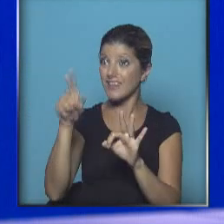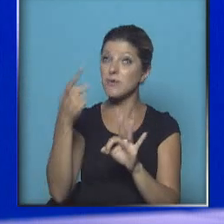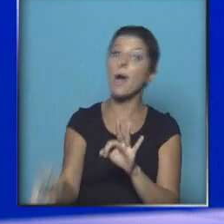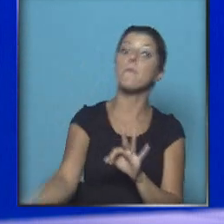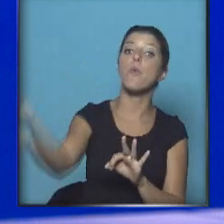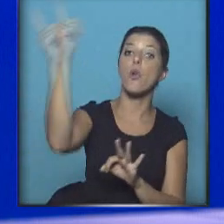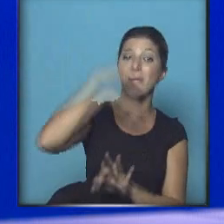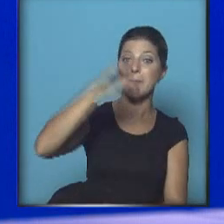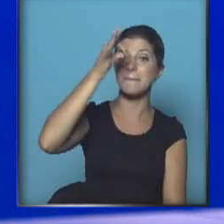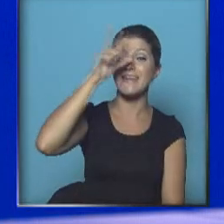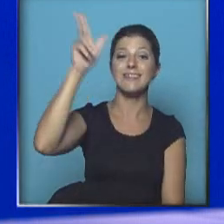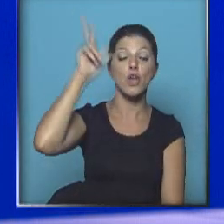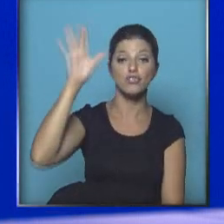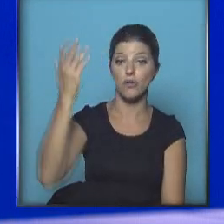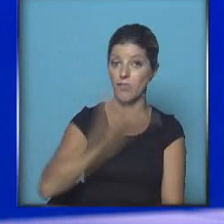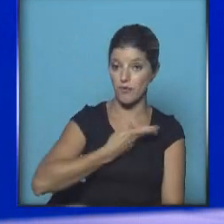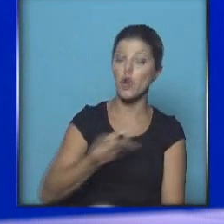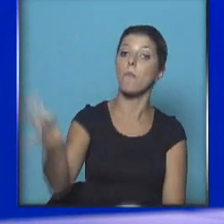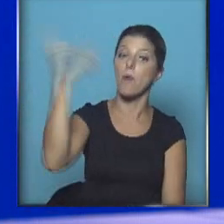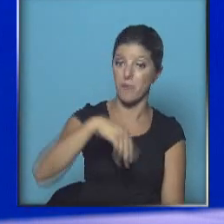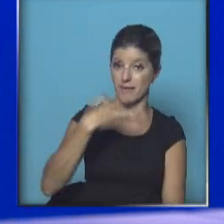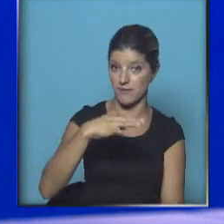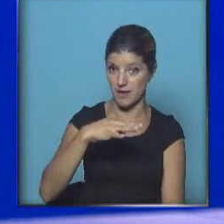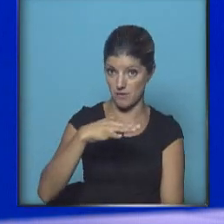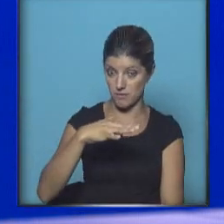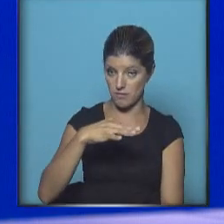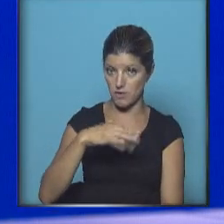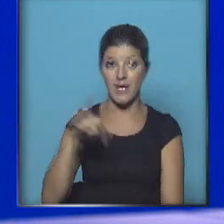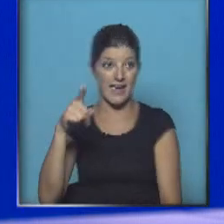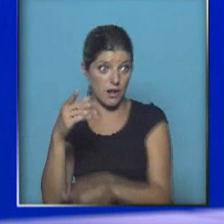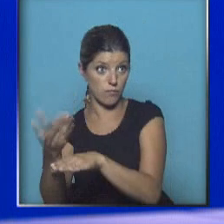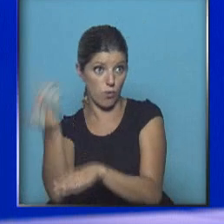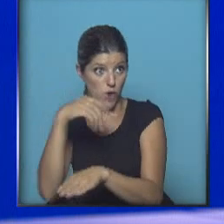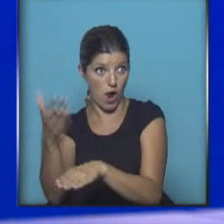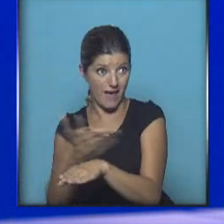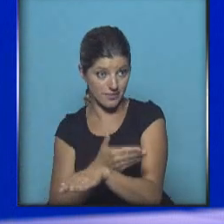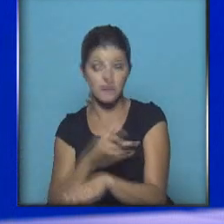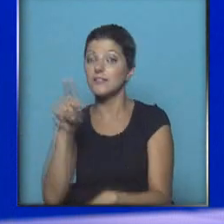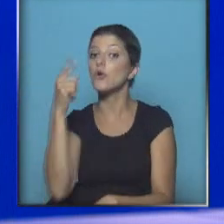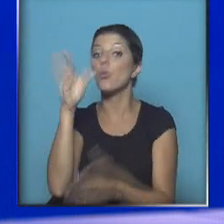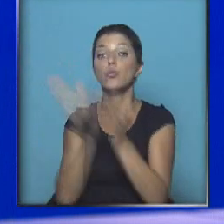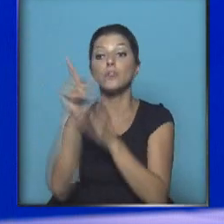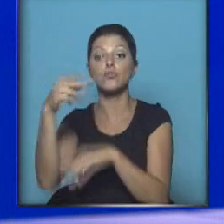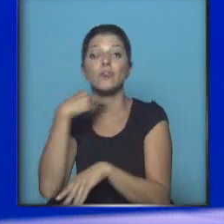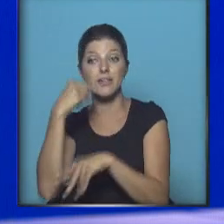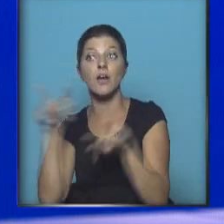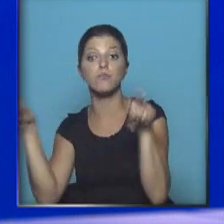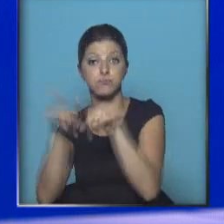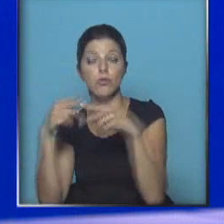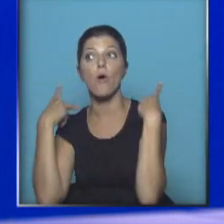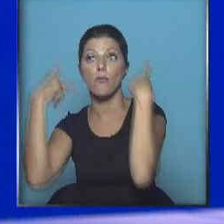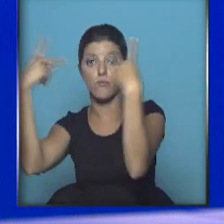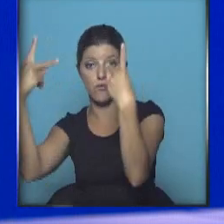día 28 de febrero. Adelantó la llegada a la Argentina. Se había ido de vacaciones con una hija. Adelantó